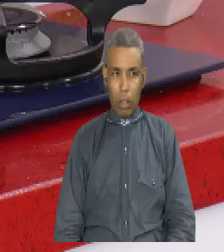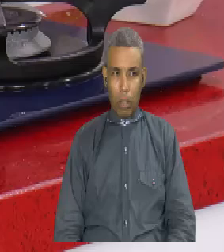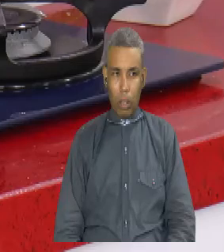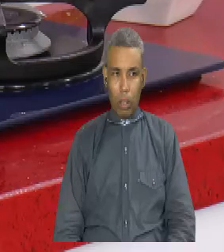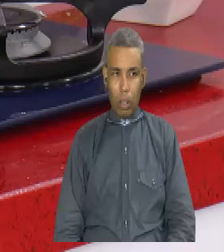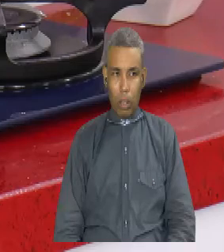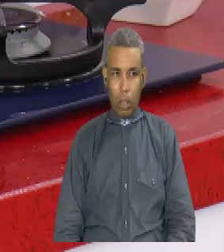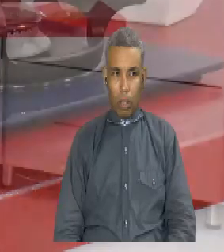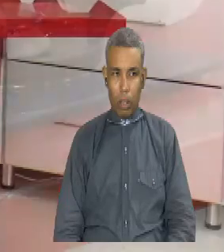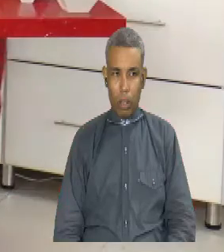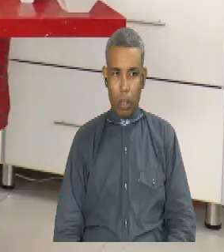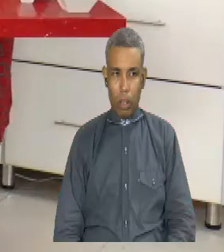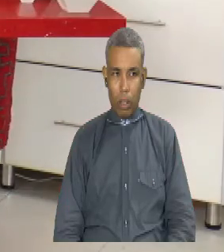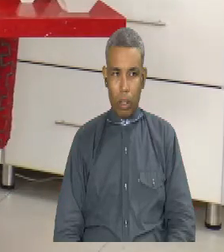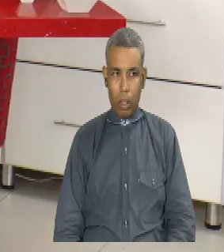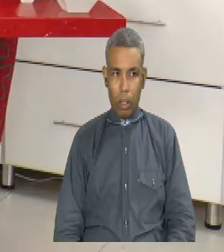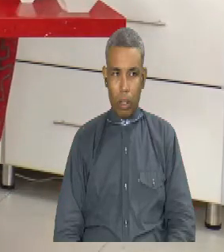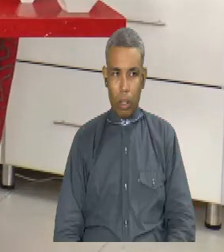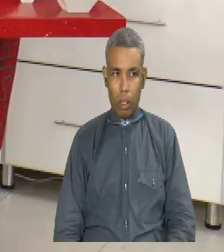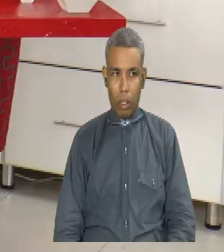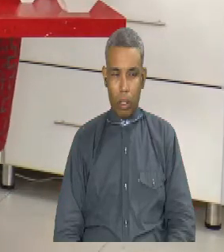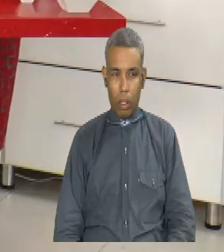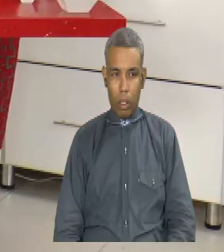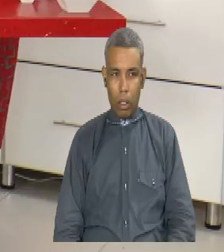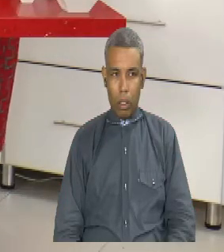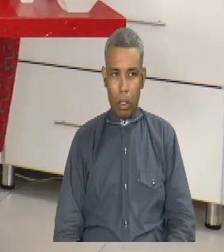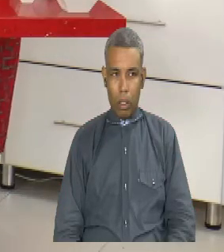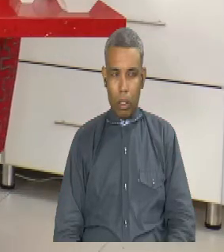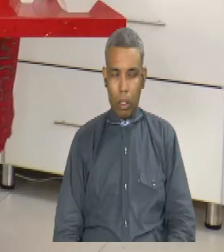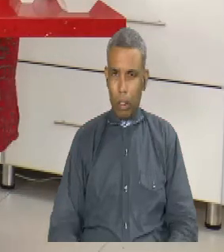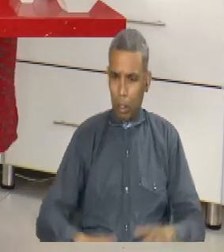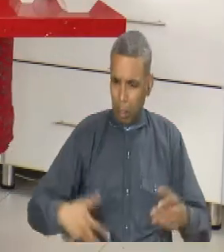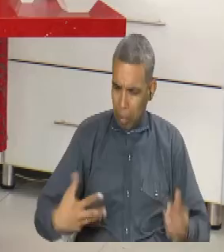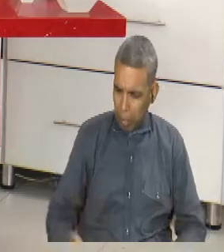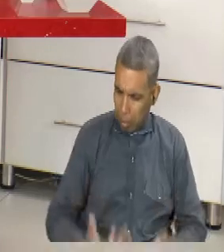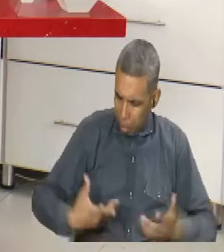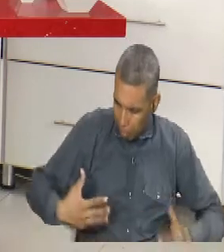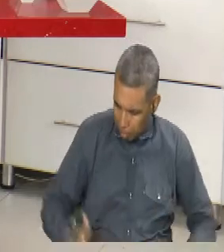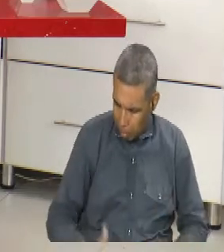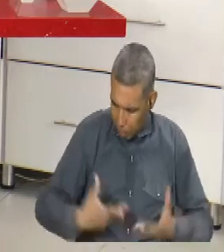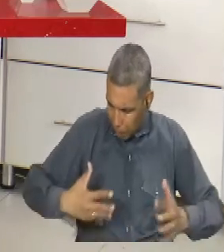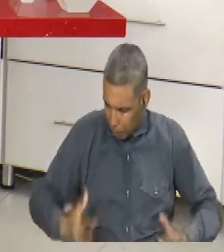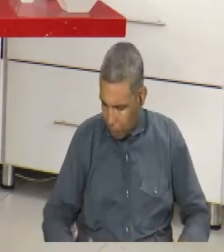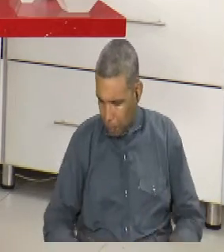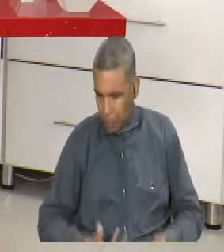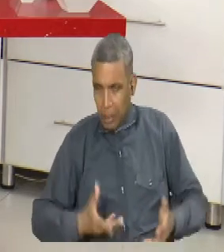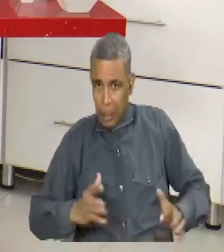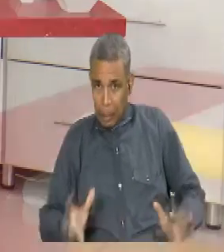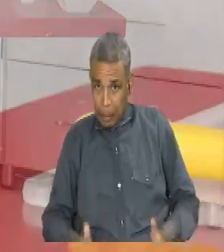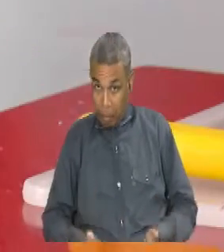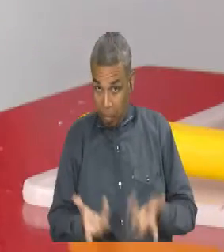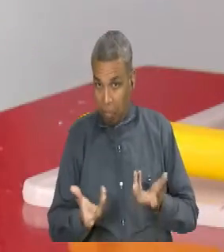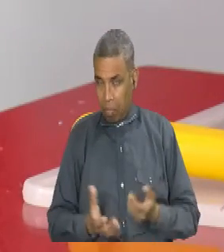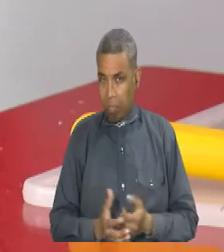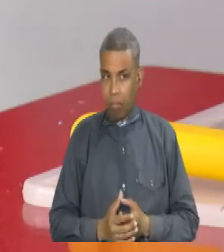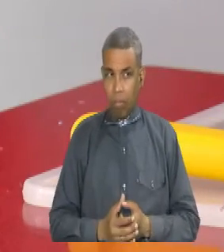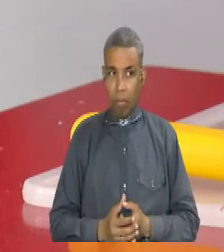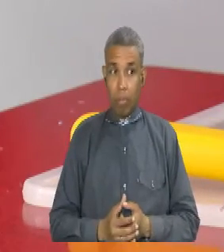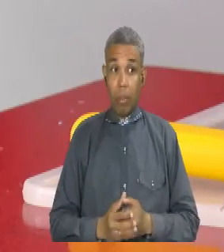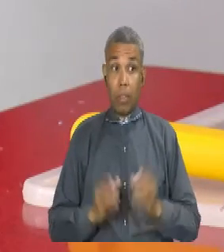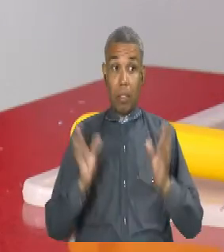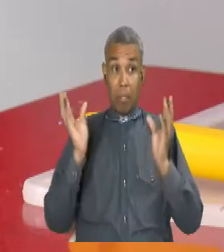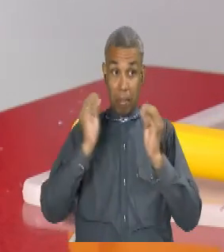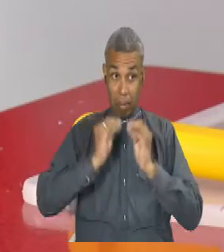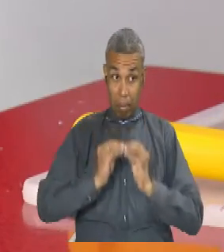ahí? Mezclar lo más posible, Jessica. Bueno, pueden ver, vine también, quiero mostrarles algo de la nueva colección